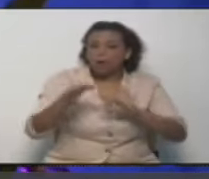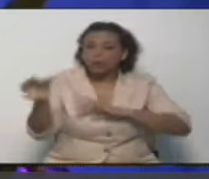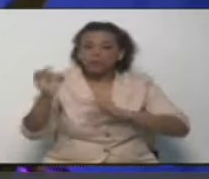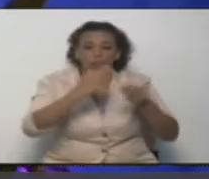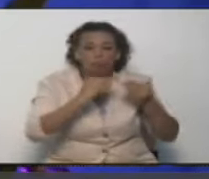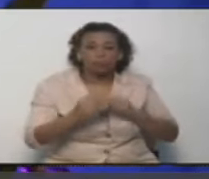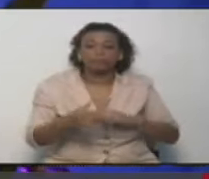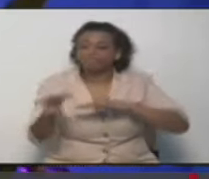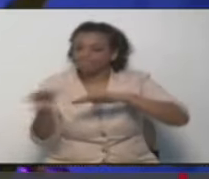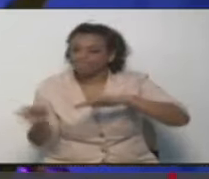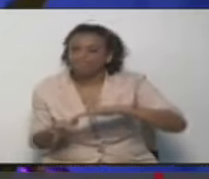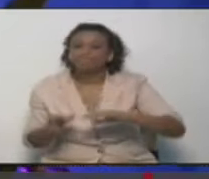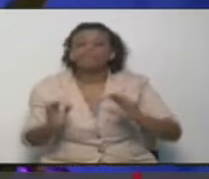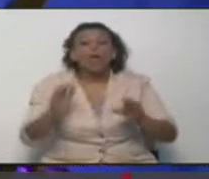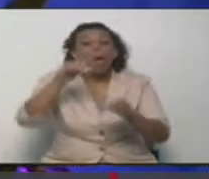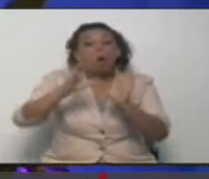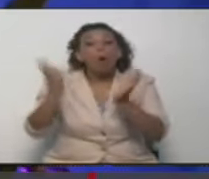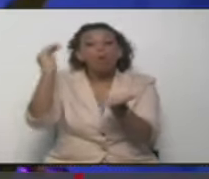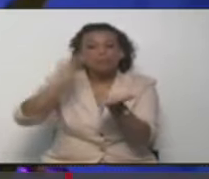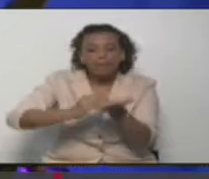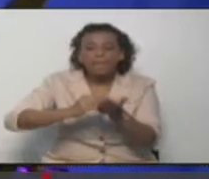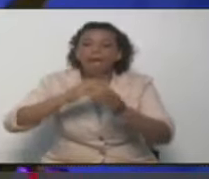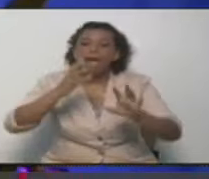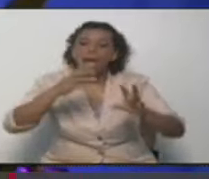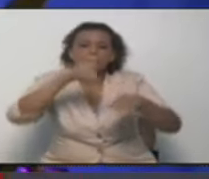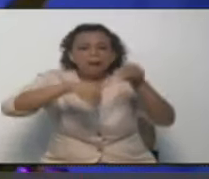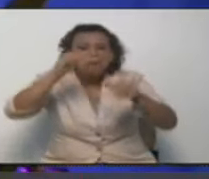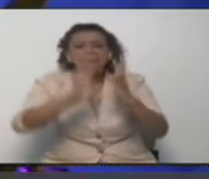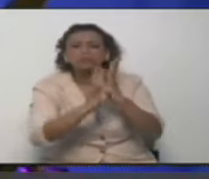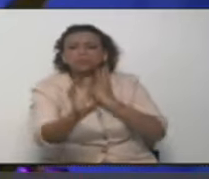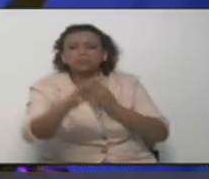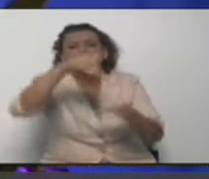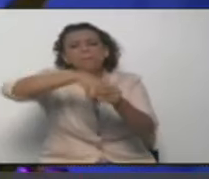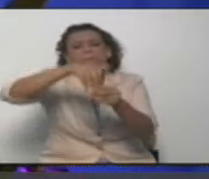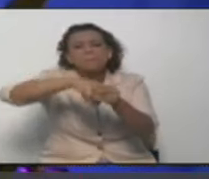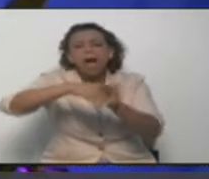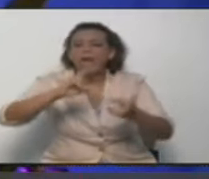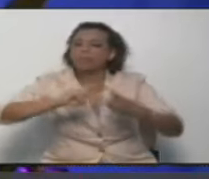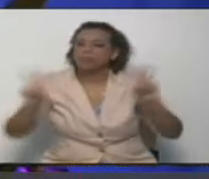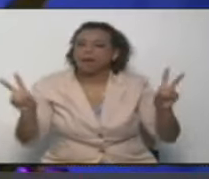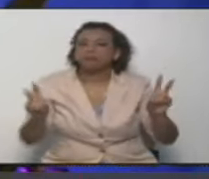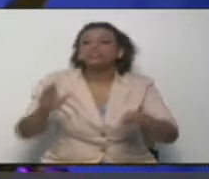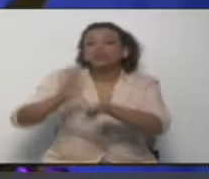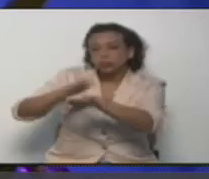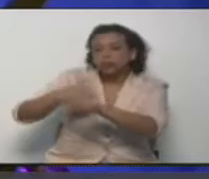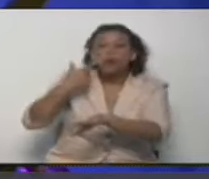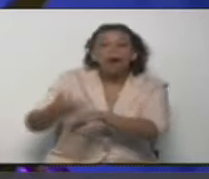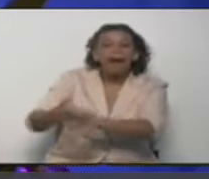municipales, y volveremos a ir a votar en paz. Y te puedo vaticinar desde ya,